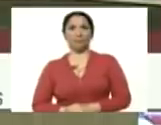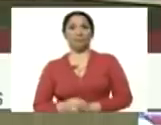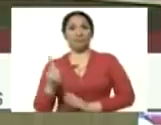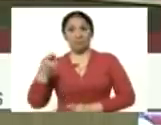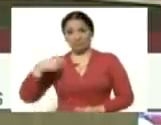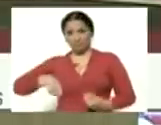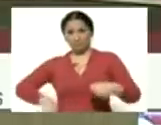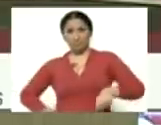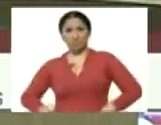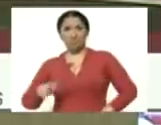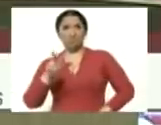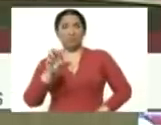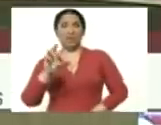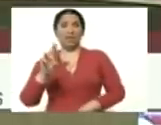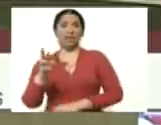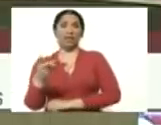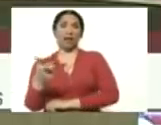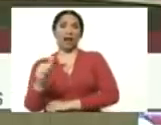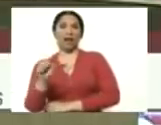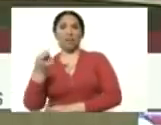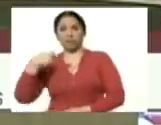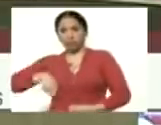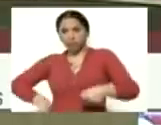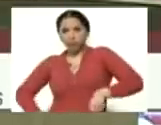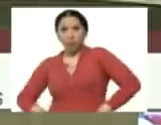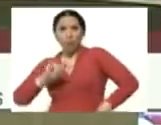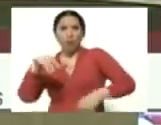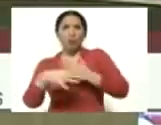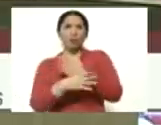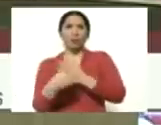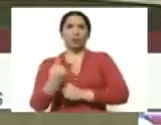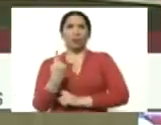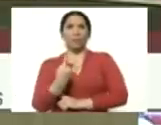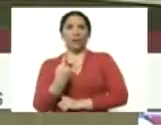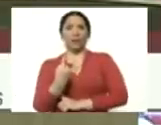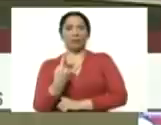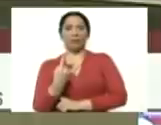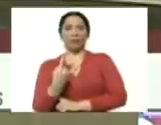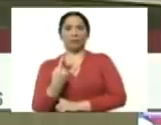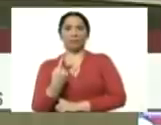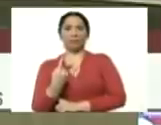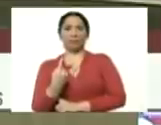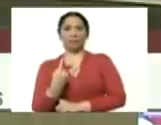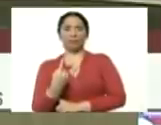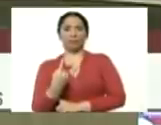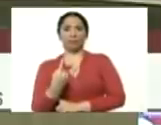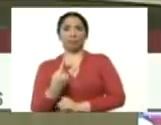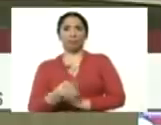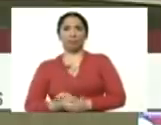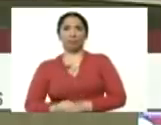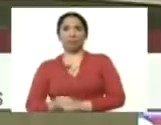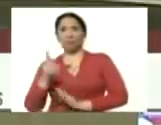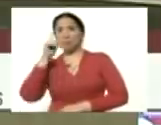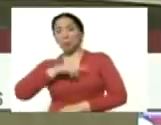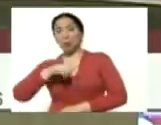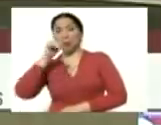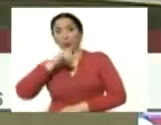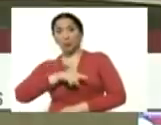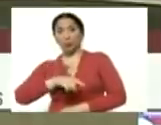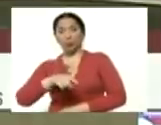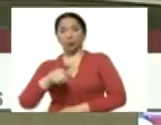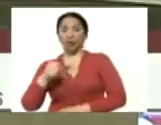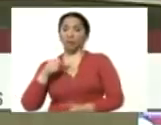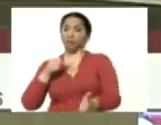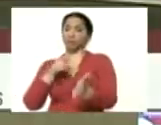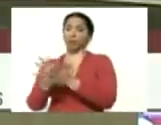Vergara, se le va a quedar Guaidó, y solamente va a servir para prostitutas, gastos